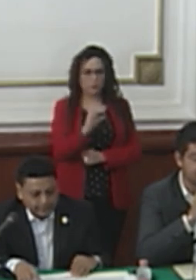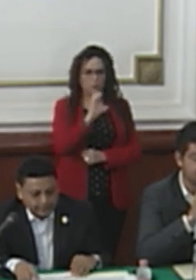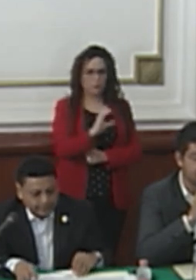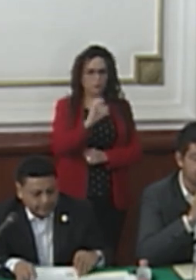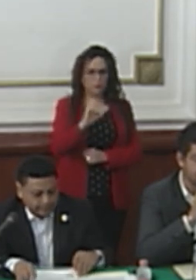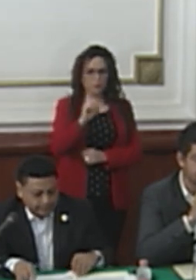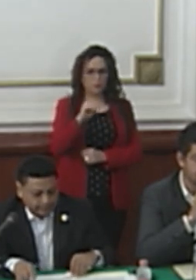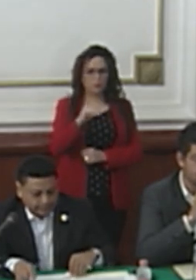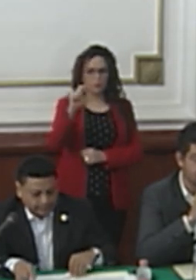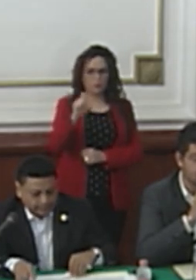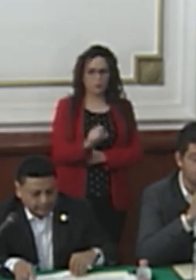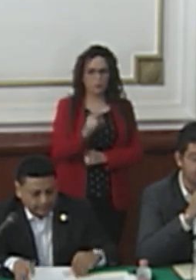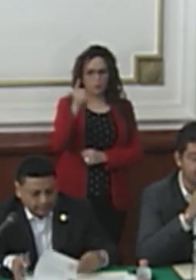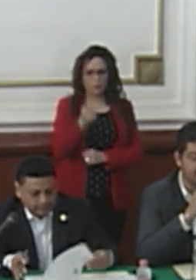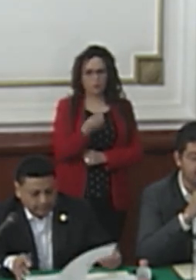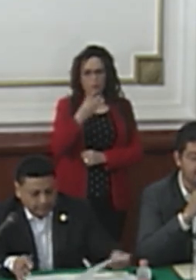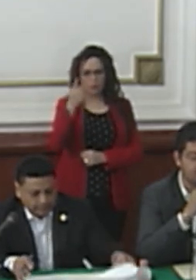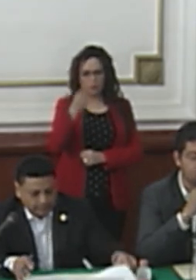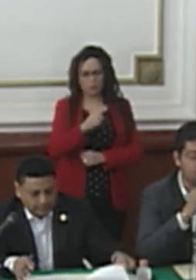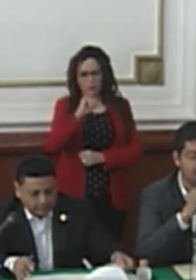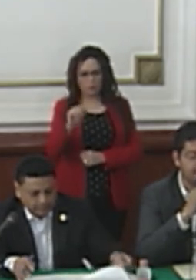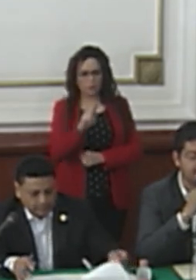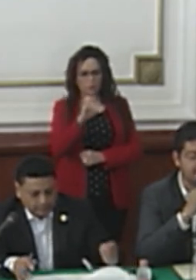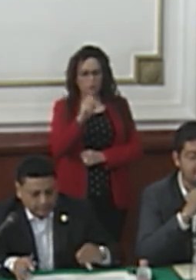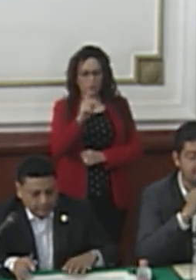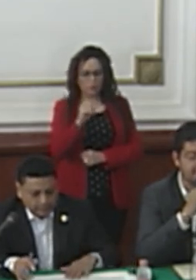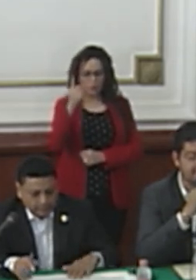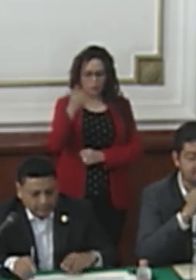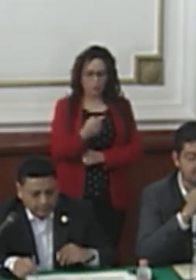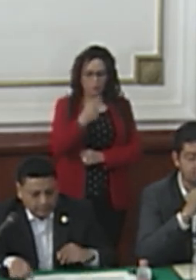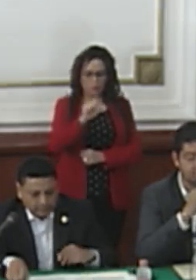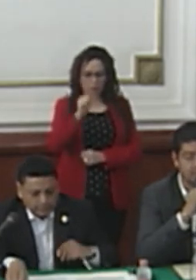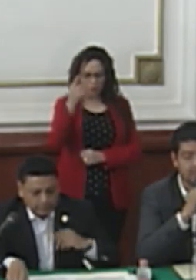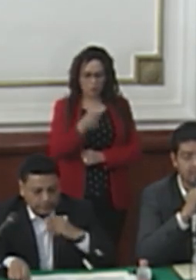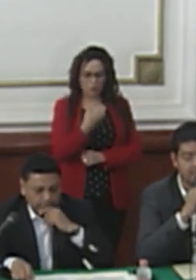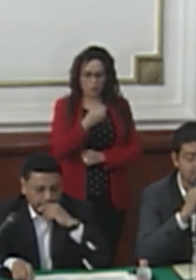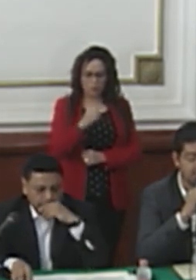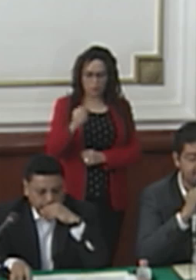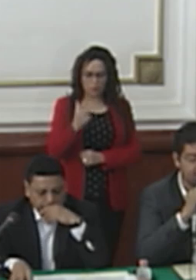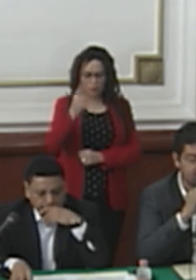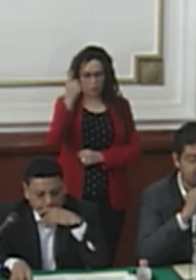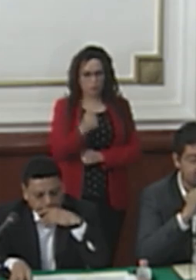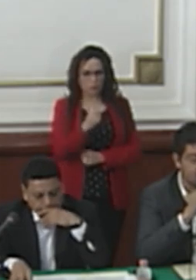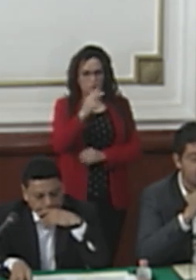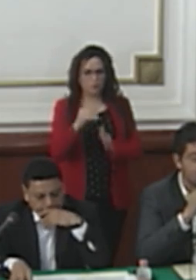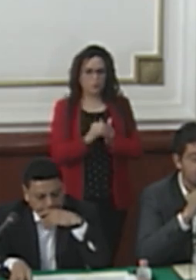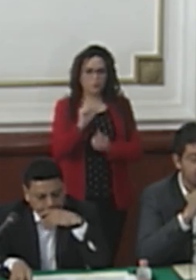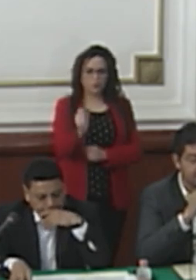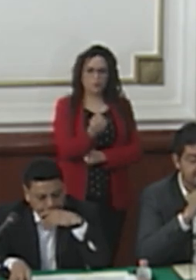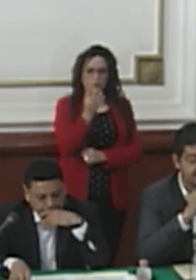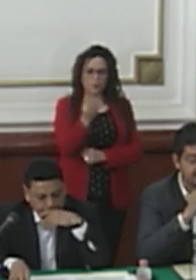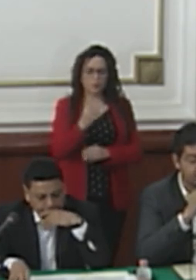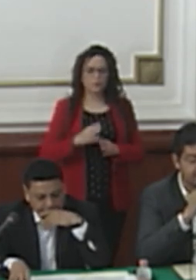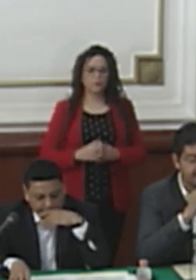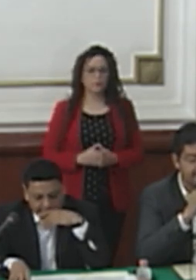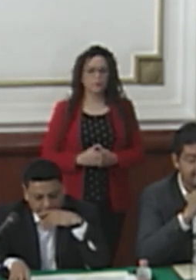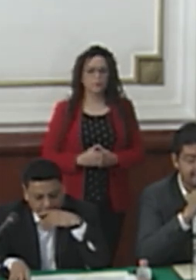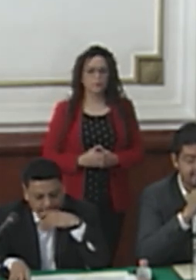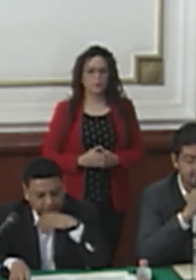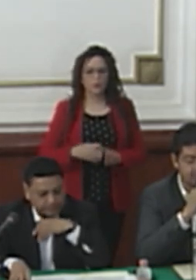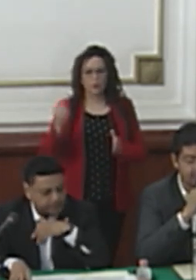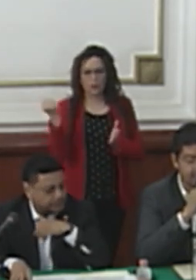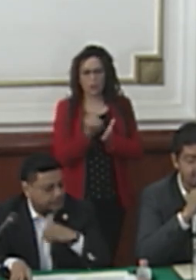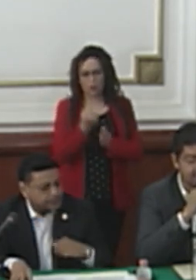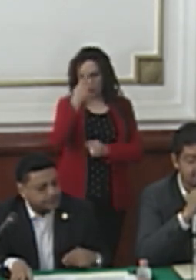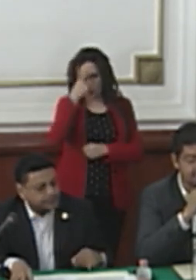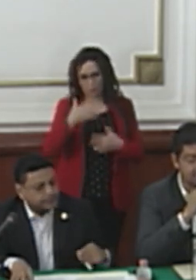CCDMX diagonal 3 diagonal Jucopo diagonal 1A diagonal 008 diagonal 2024, por el que se aprueba la